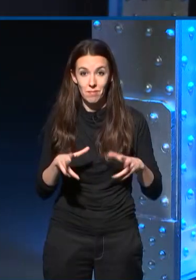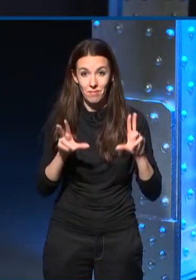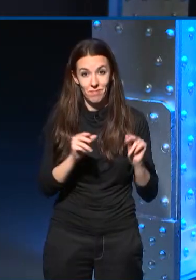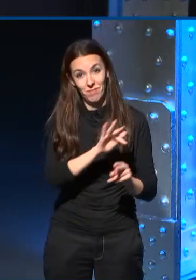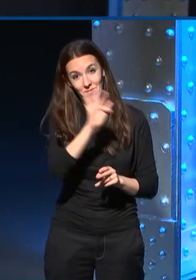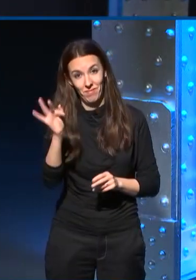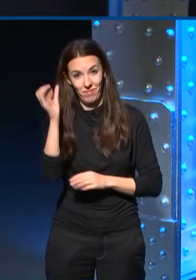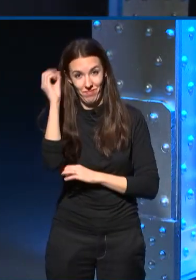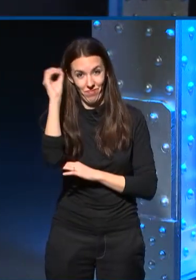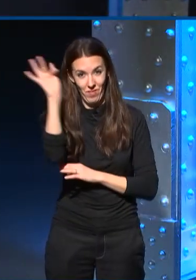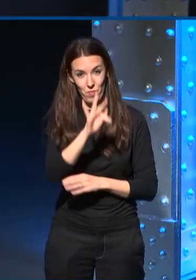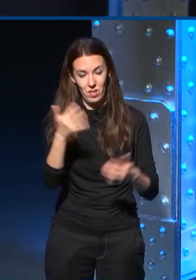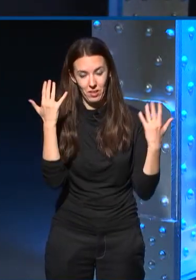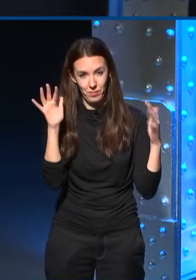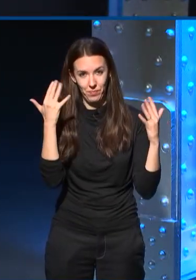Siguiente ponente.